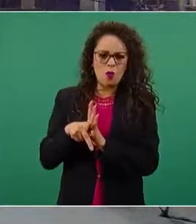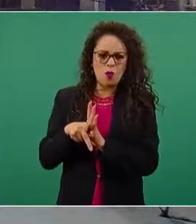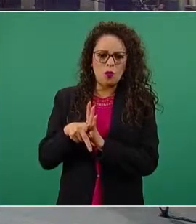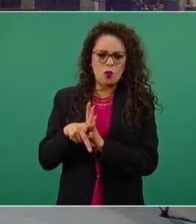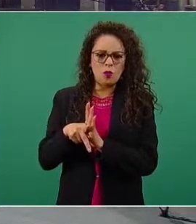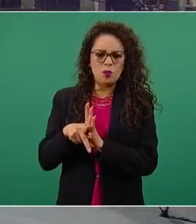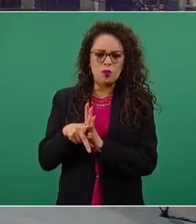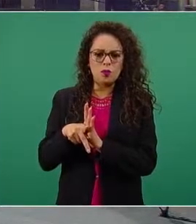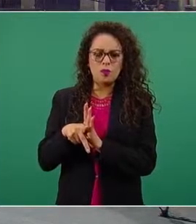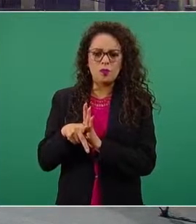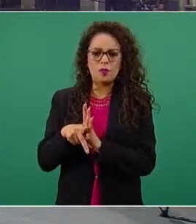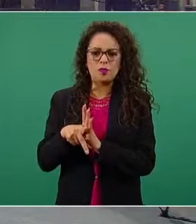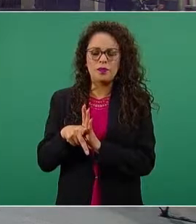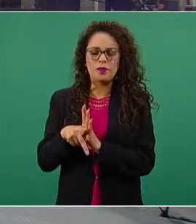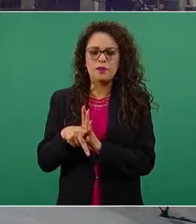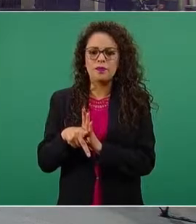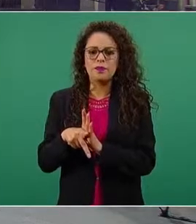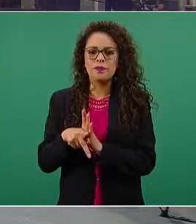de